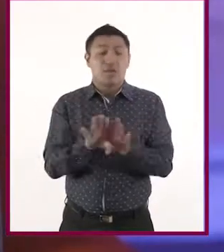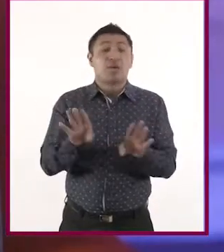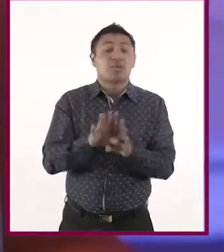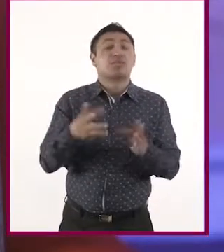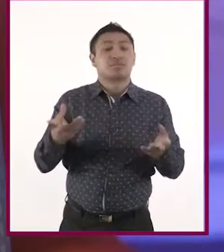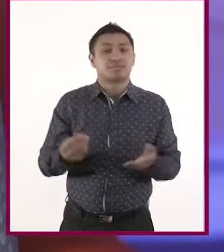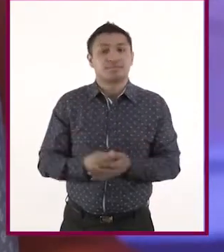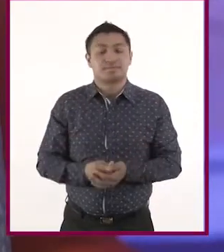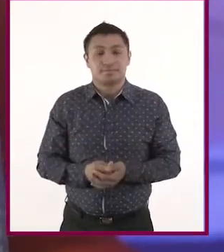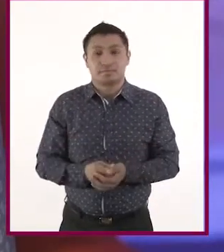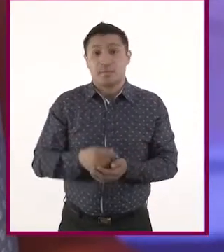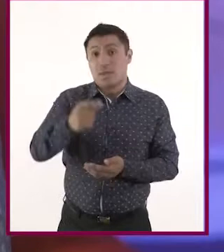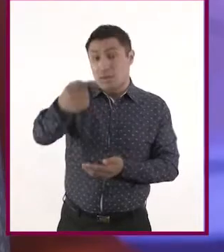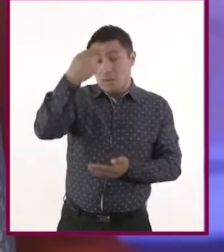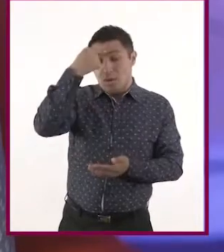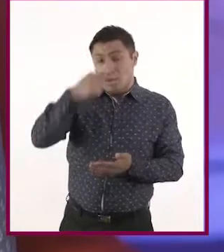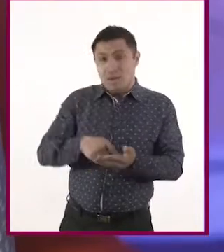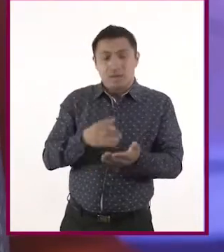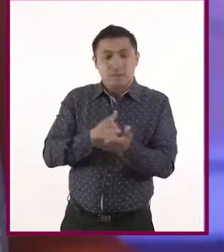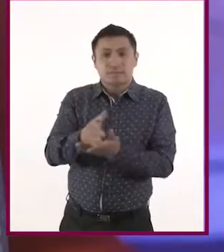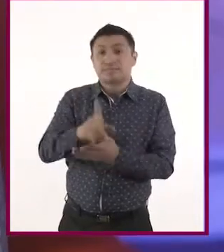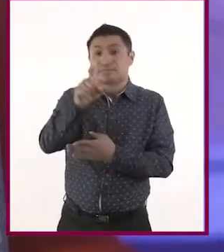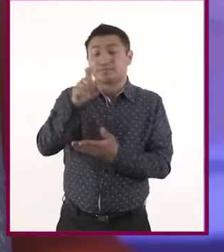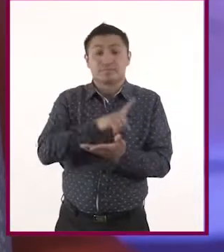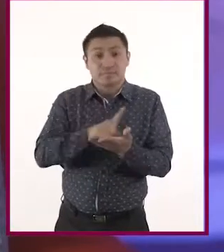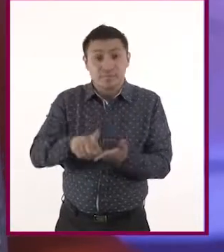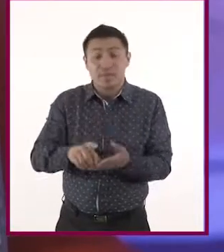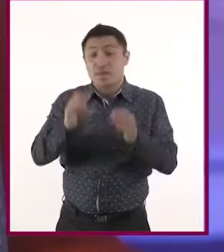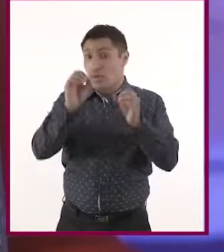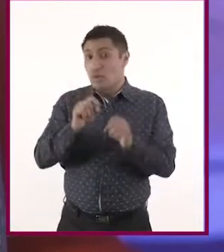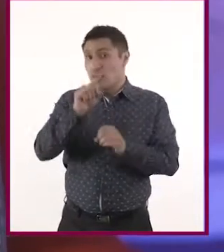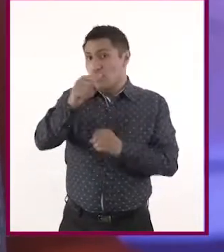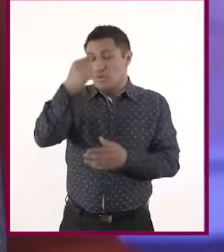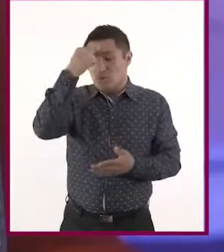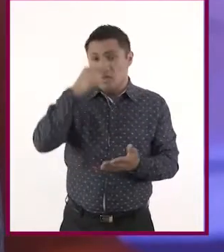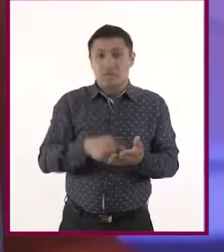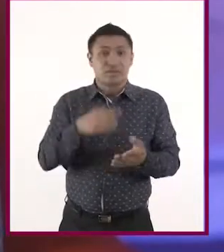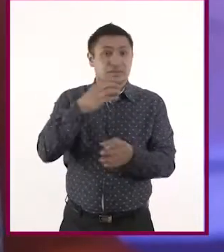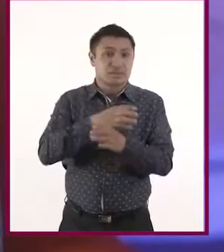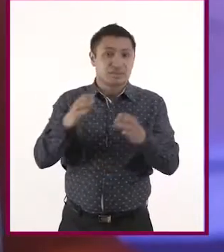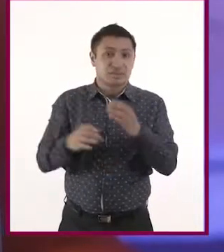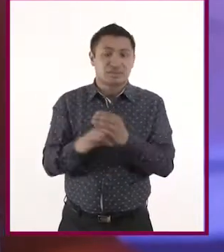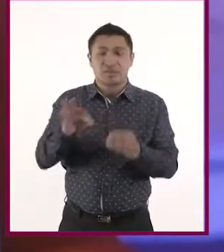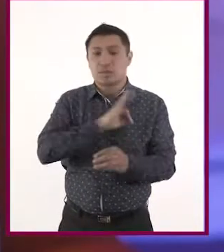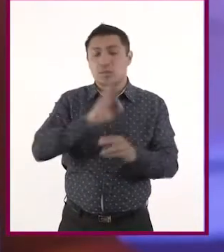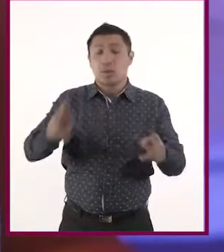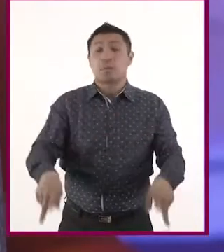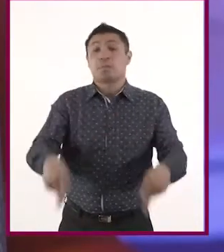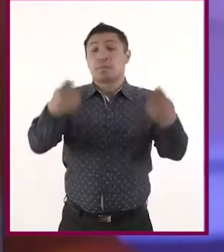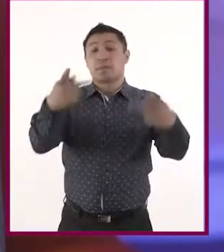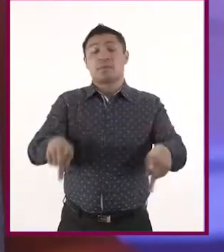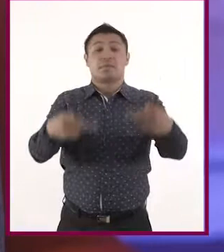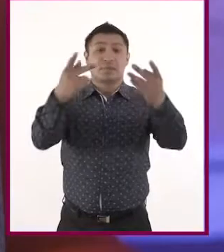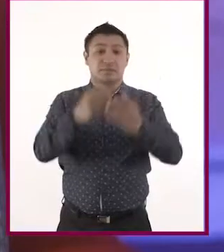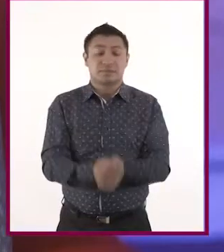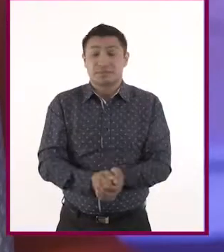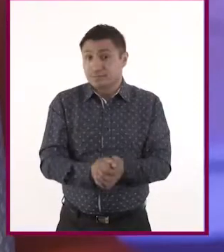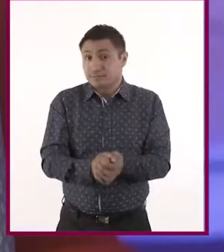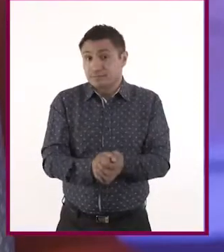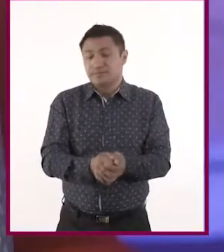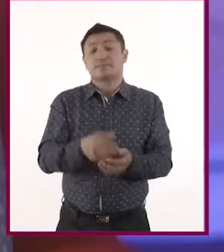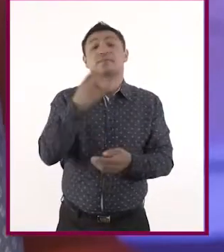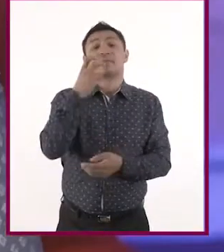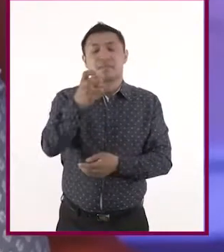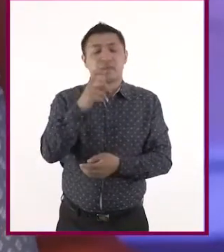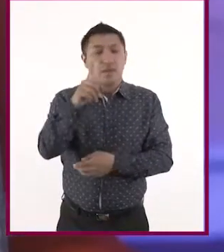donde viven? ¿Consideran que el acceso al agua es un derecho o ustedes creen que es un producto que puede privatizarse y venderse? Lo que es un hecho es que el agua